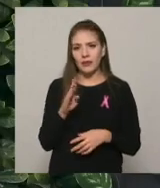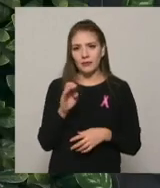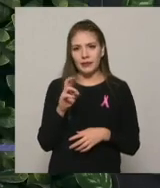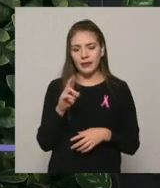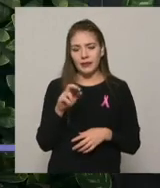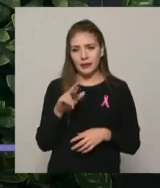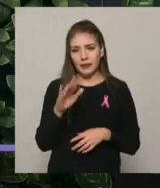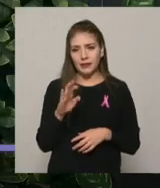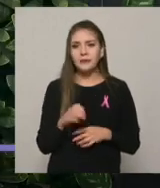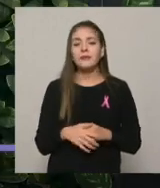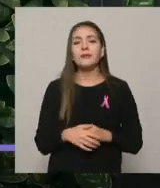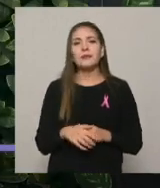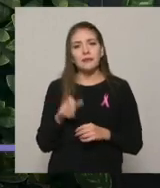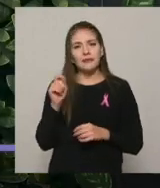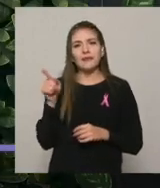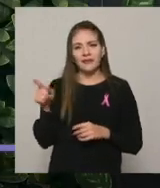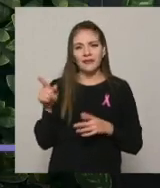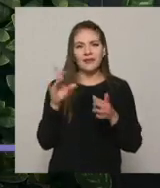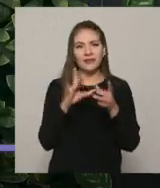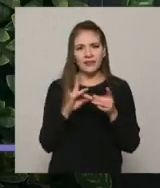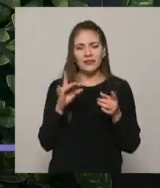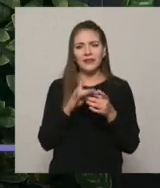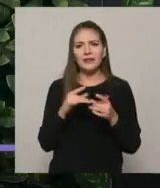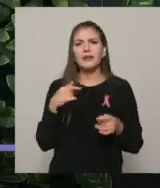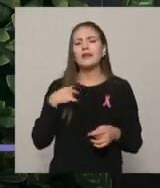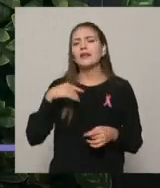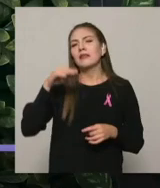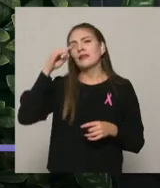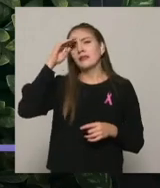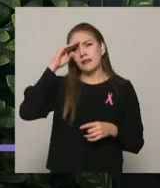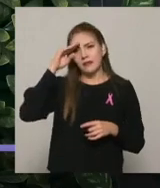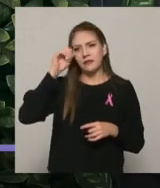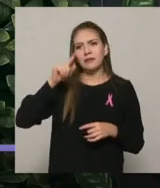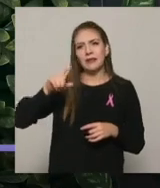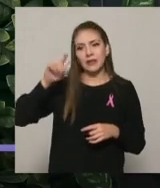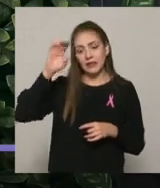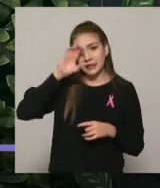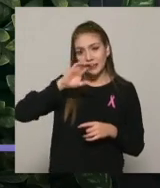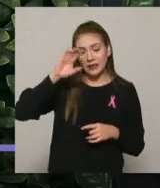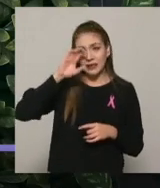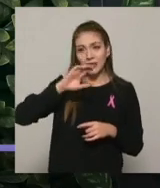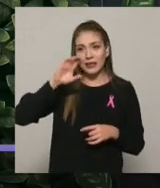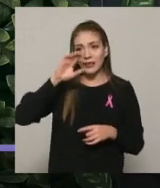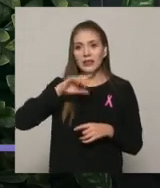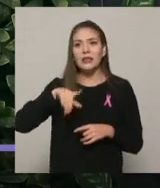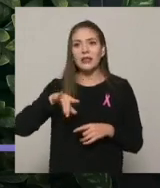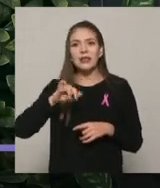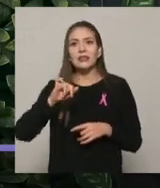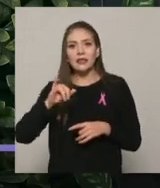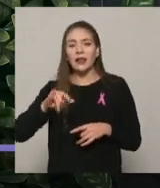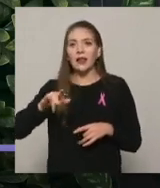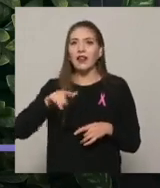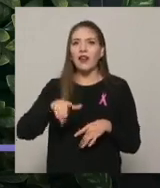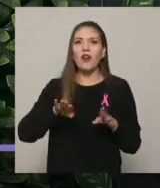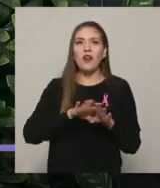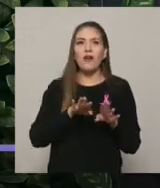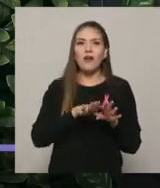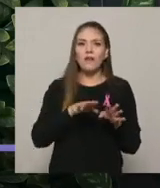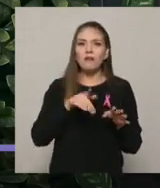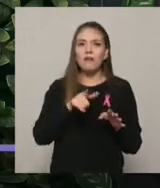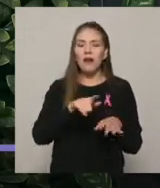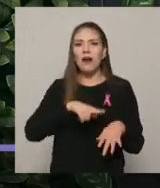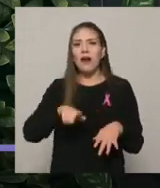que están comentando, me llega a la cabeza, bueno, ¿la ciencia vende o no vende? ¿Es atractiva o no es atractiva para que los medios